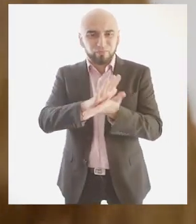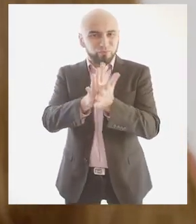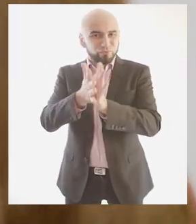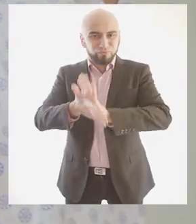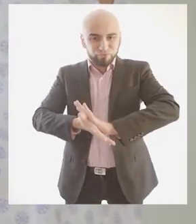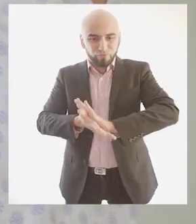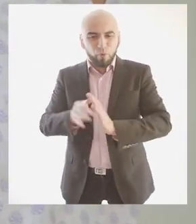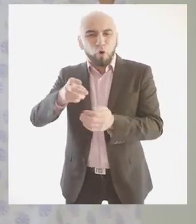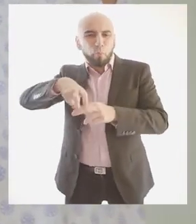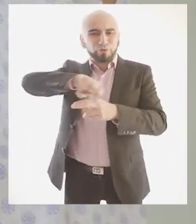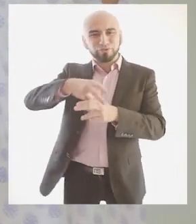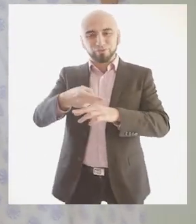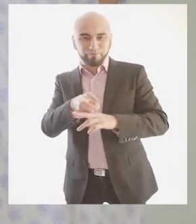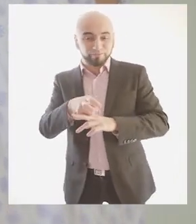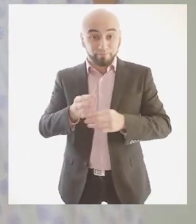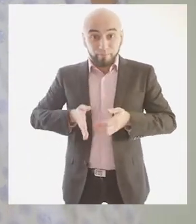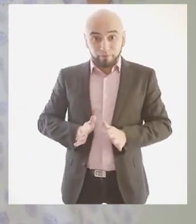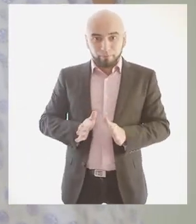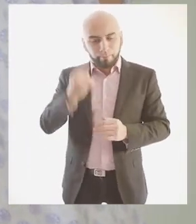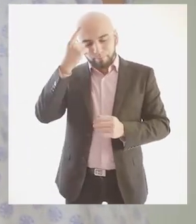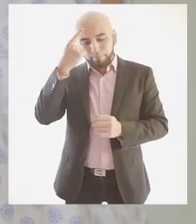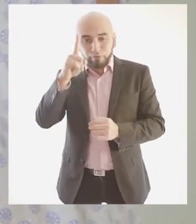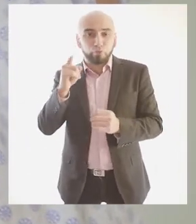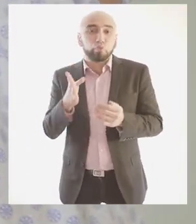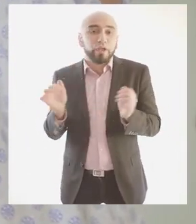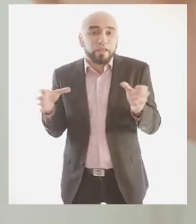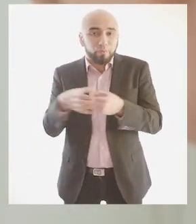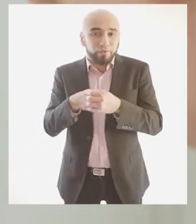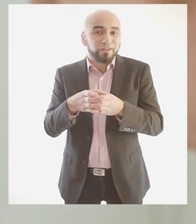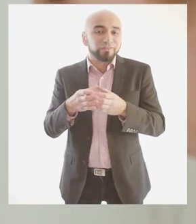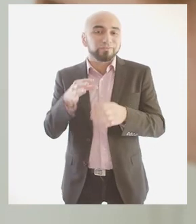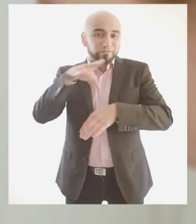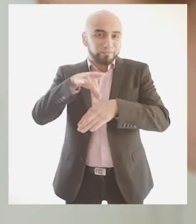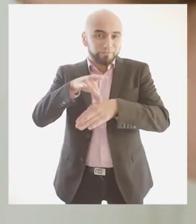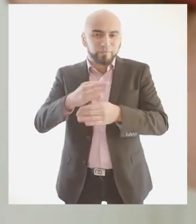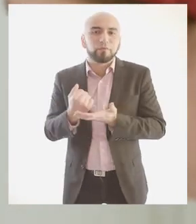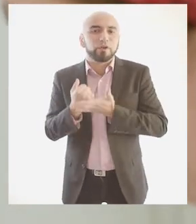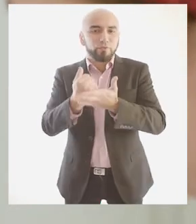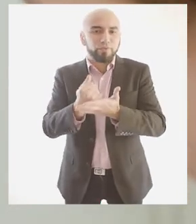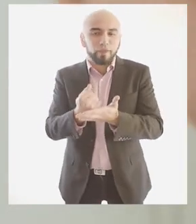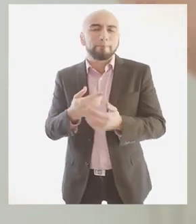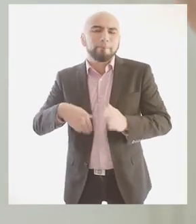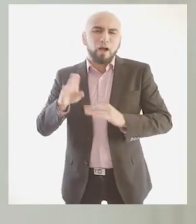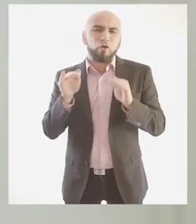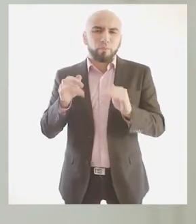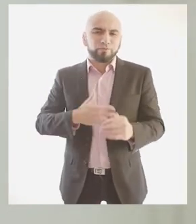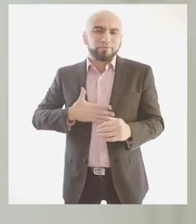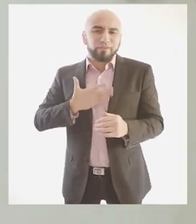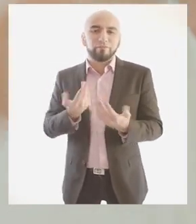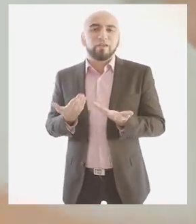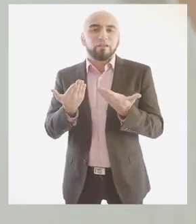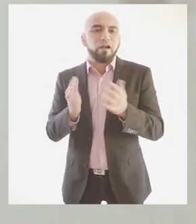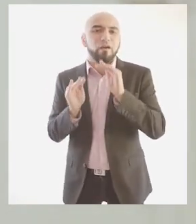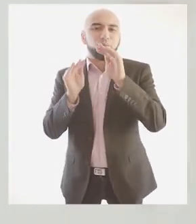de parto, pero tu equipo de salud te apoyará para adoptar la posición en la que te sientas más cómoda y te darán recomendaciones y apoyo en el momento